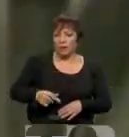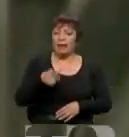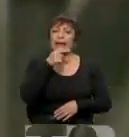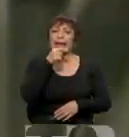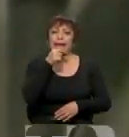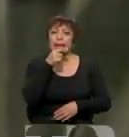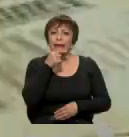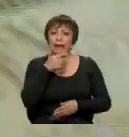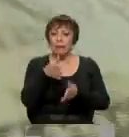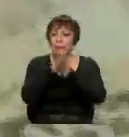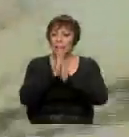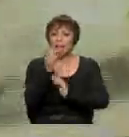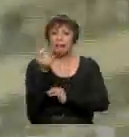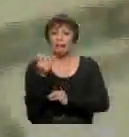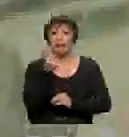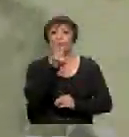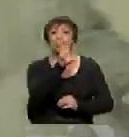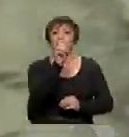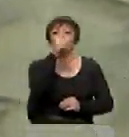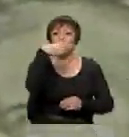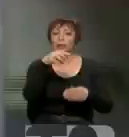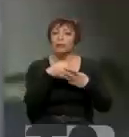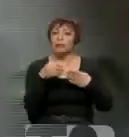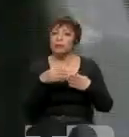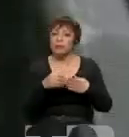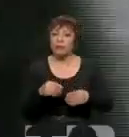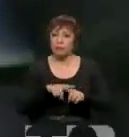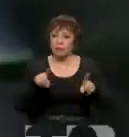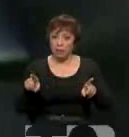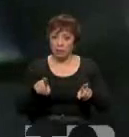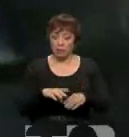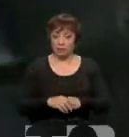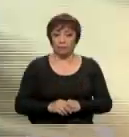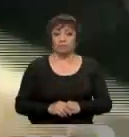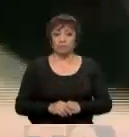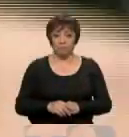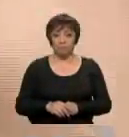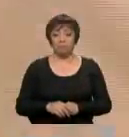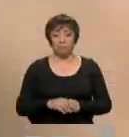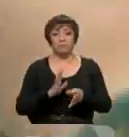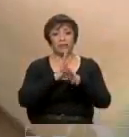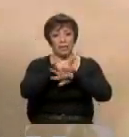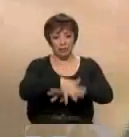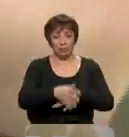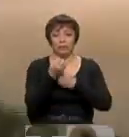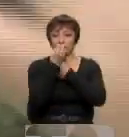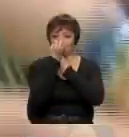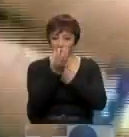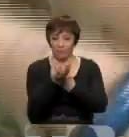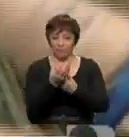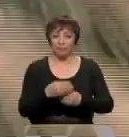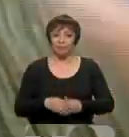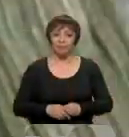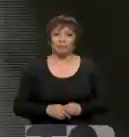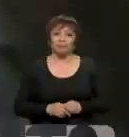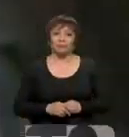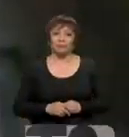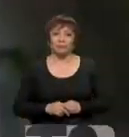los casi 60 millones de dólares de fuego clones pero eso se lo presentamos en un próximo reportaje